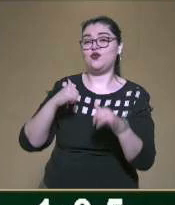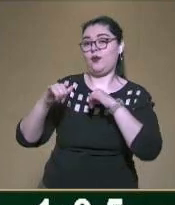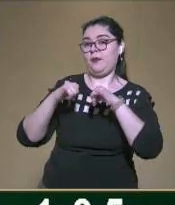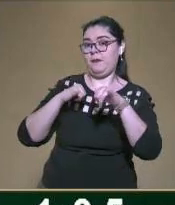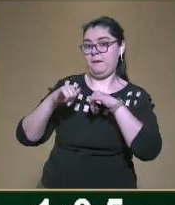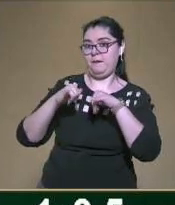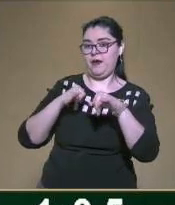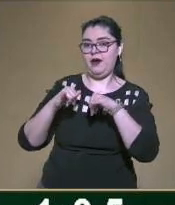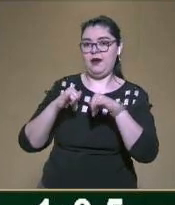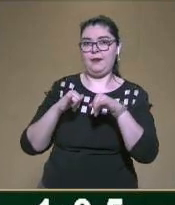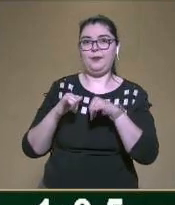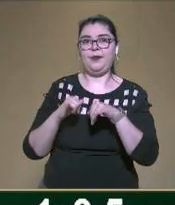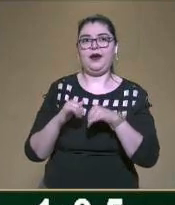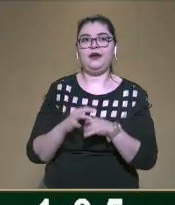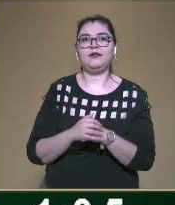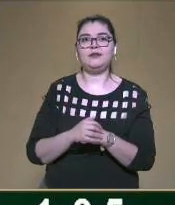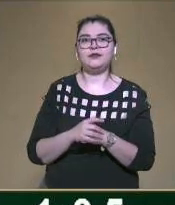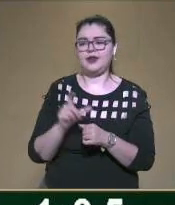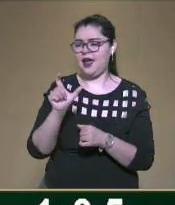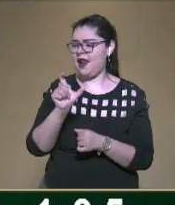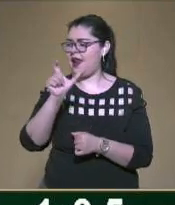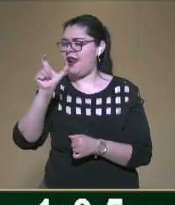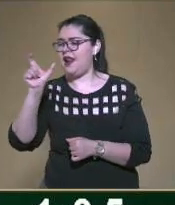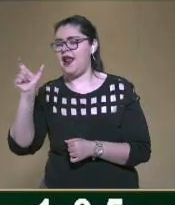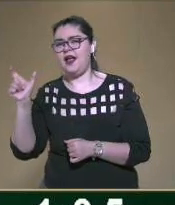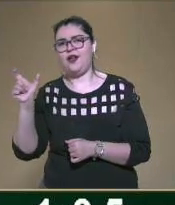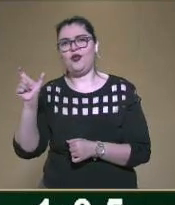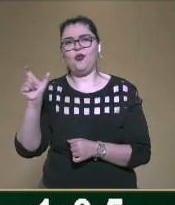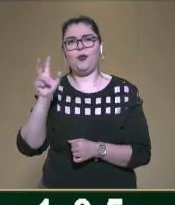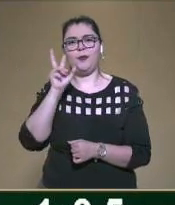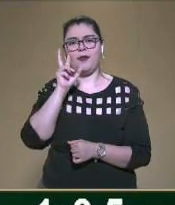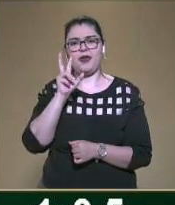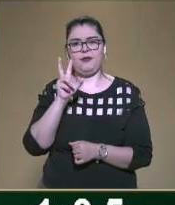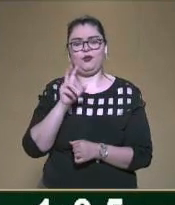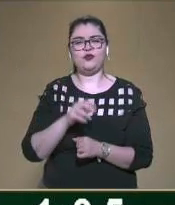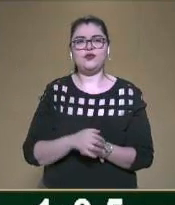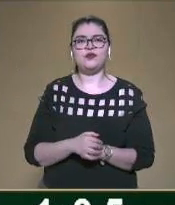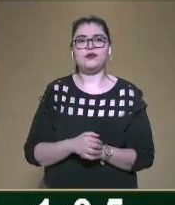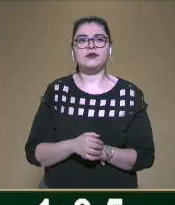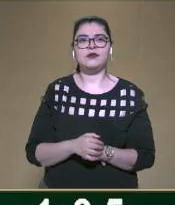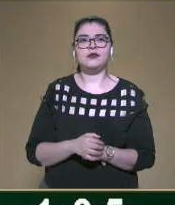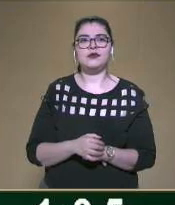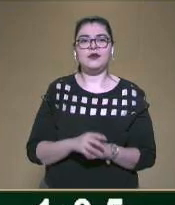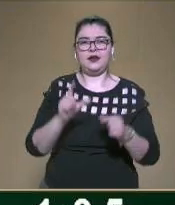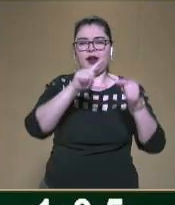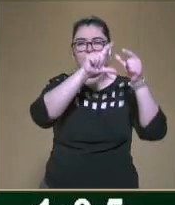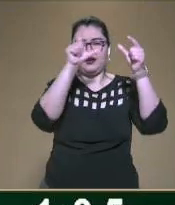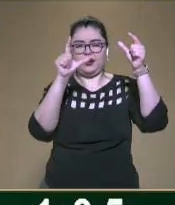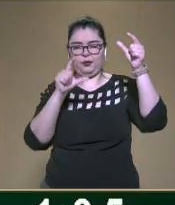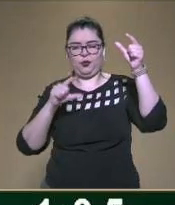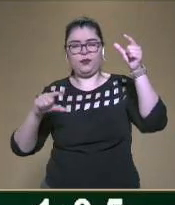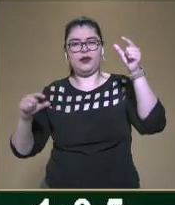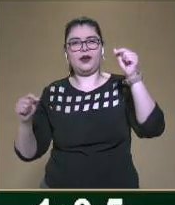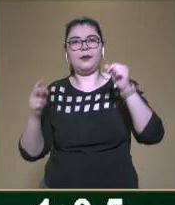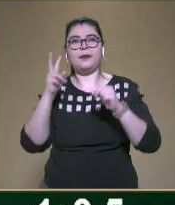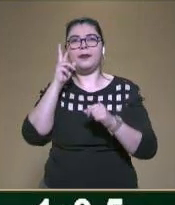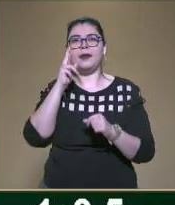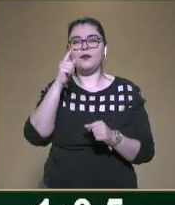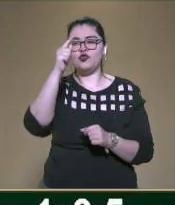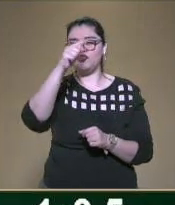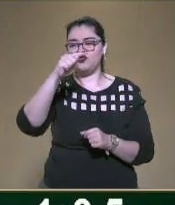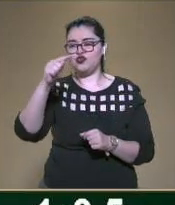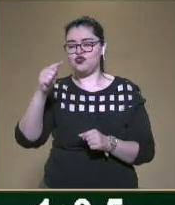un mapa y al lado derecho está la República Mexicana, donde se aprecia o está con rojo nuestra